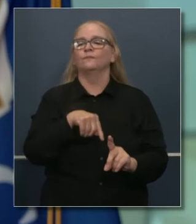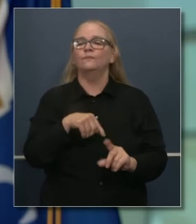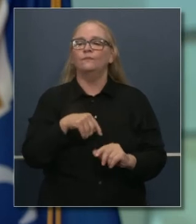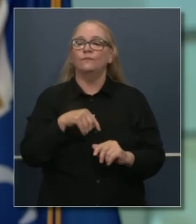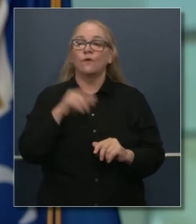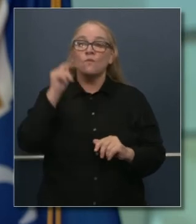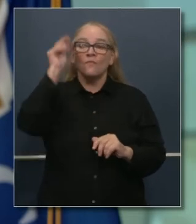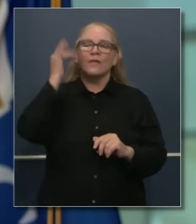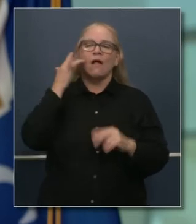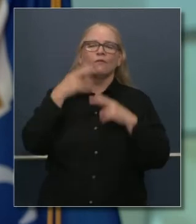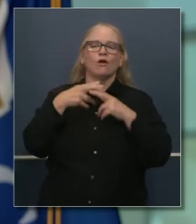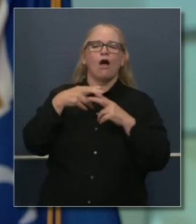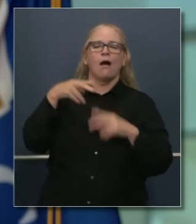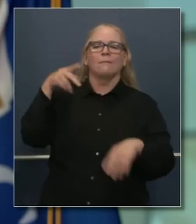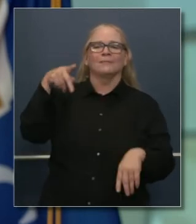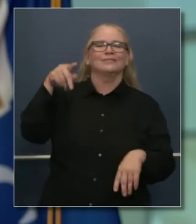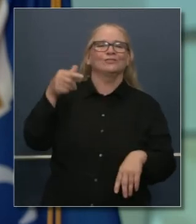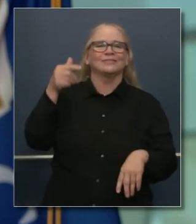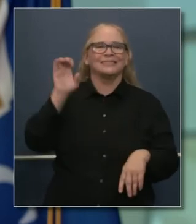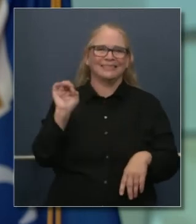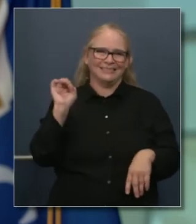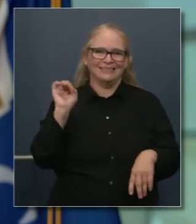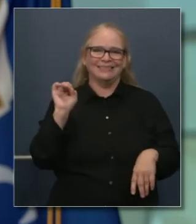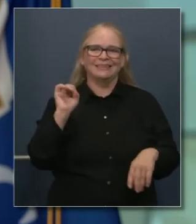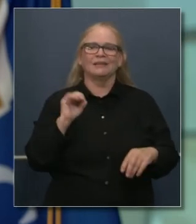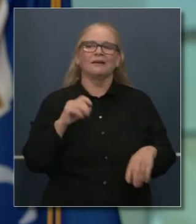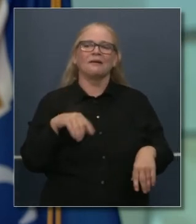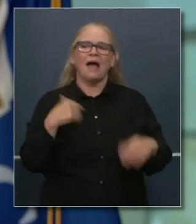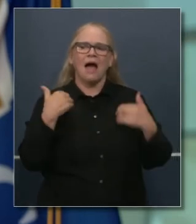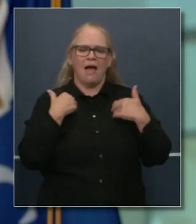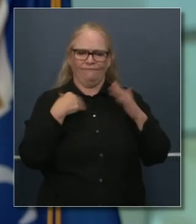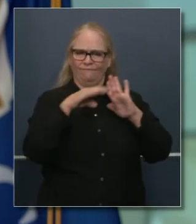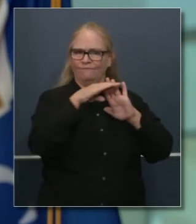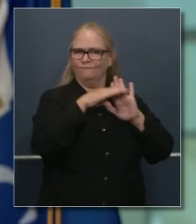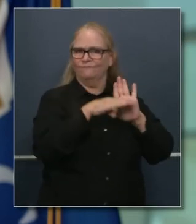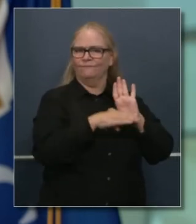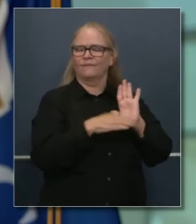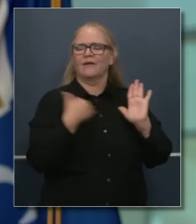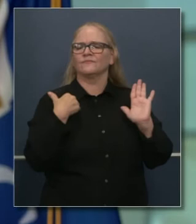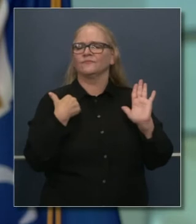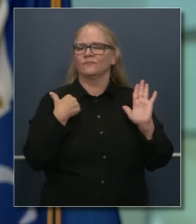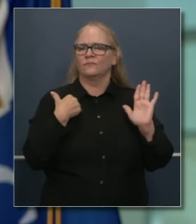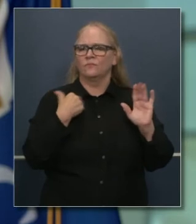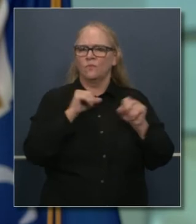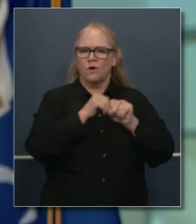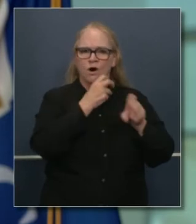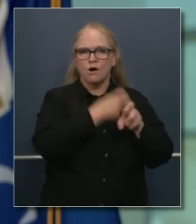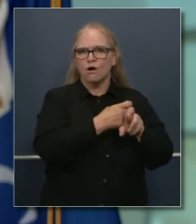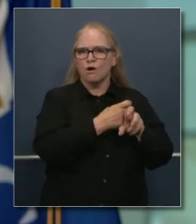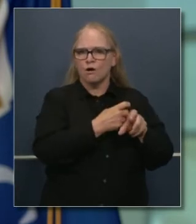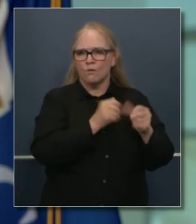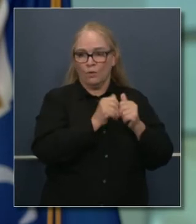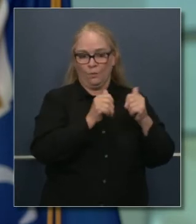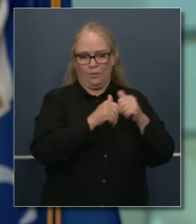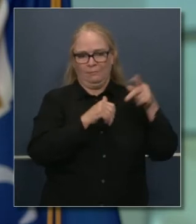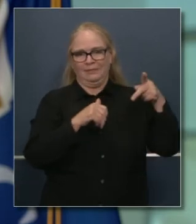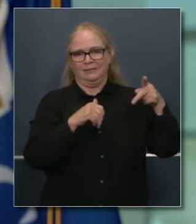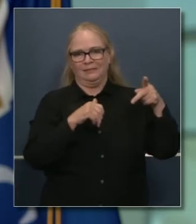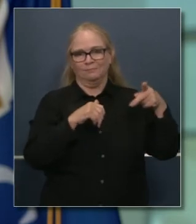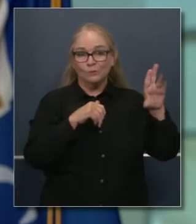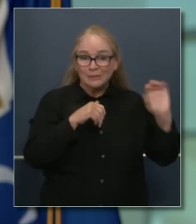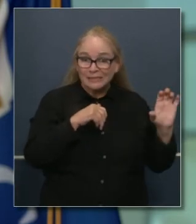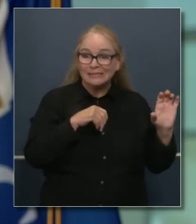pg&e tenemos protocolos y procedimientos trabajamos arduamente con el bce y trabajamos con